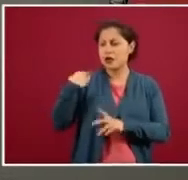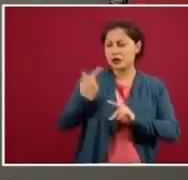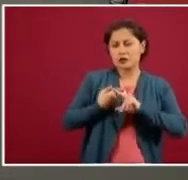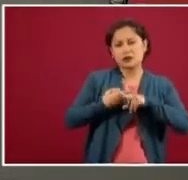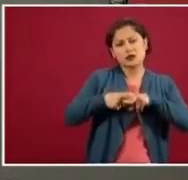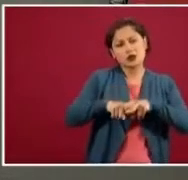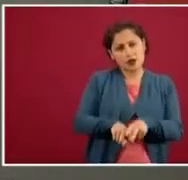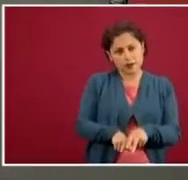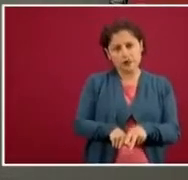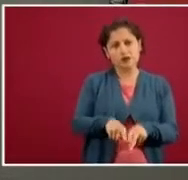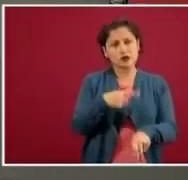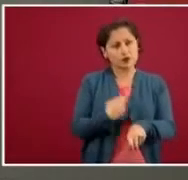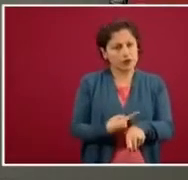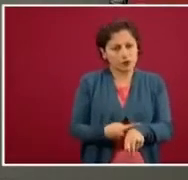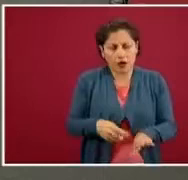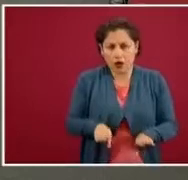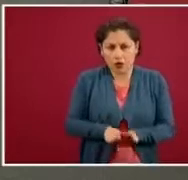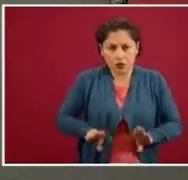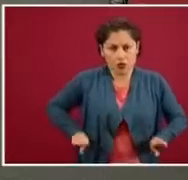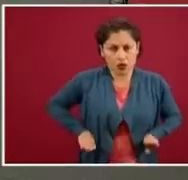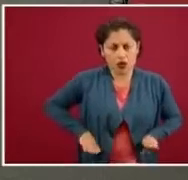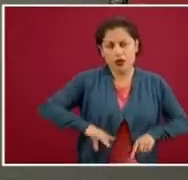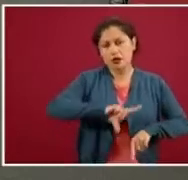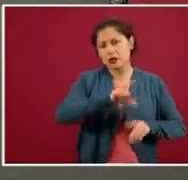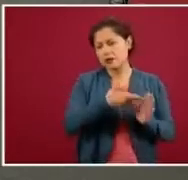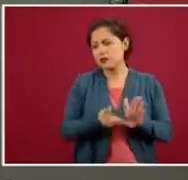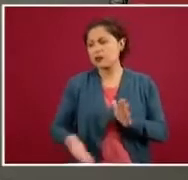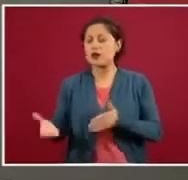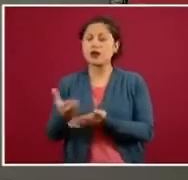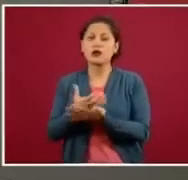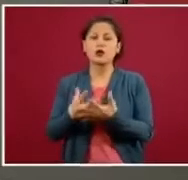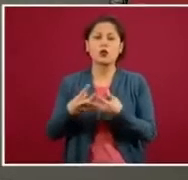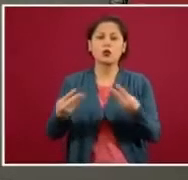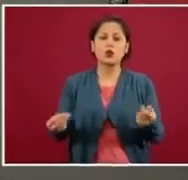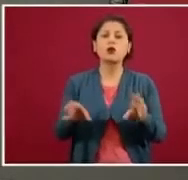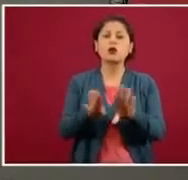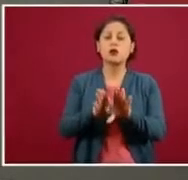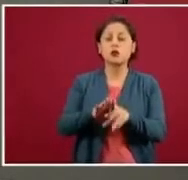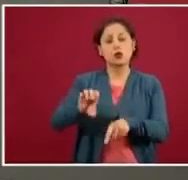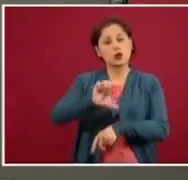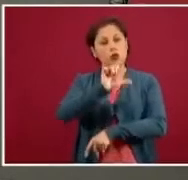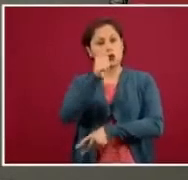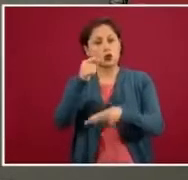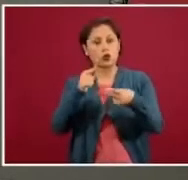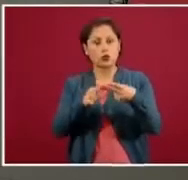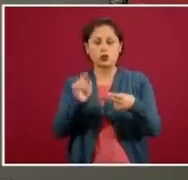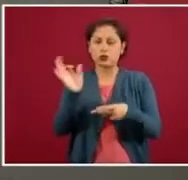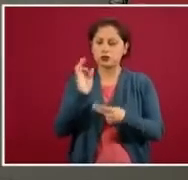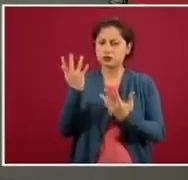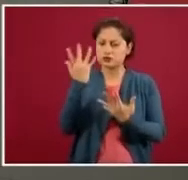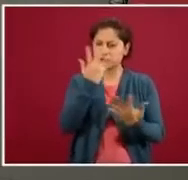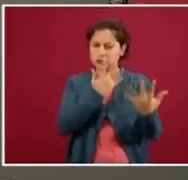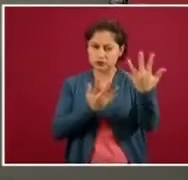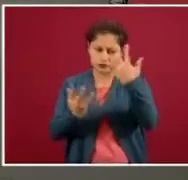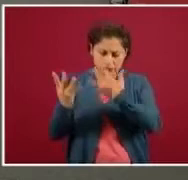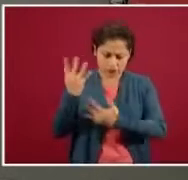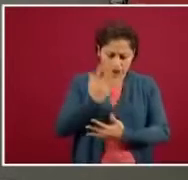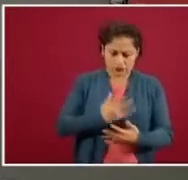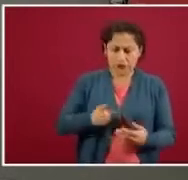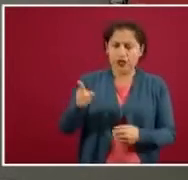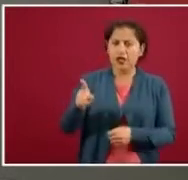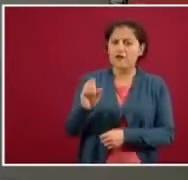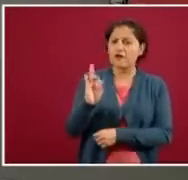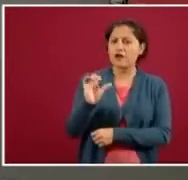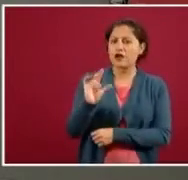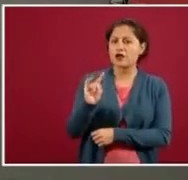gusto. Y con respecto a la confusión del factor de 8 que se está aplicando, existe